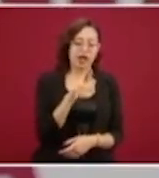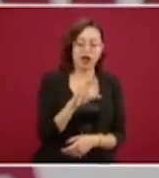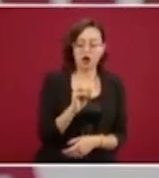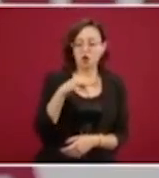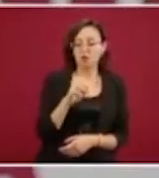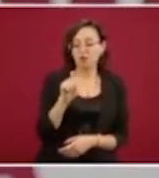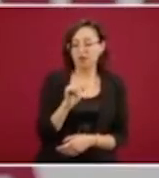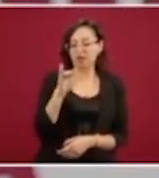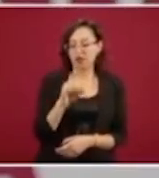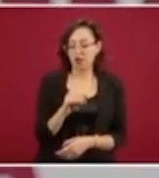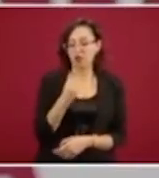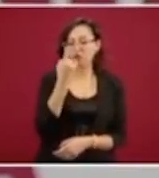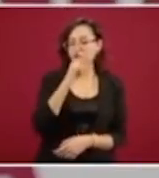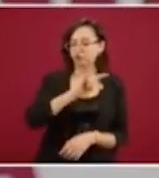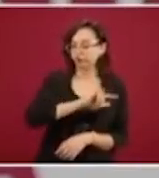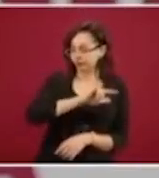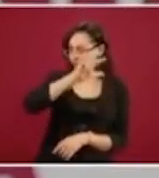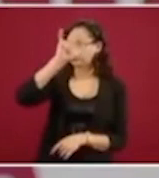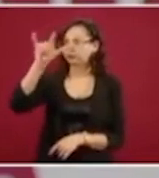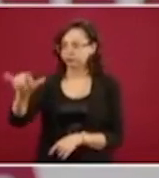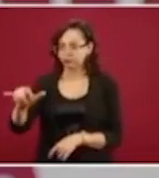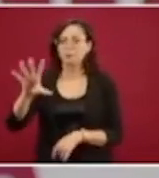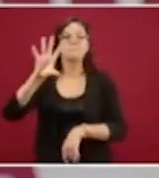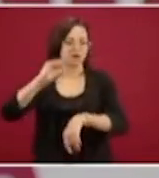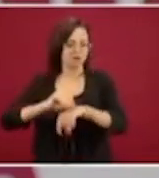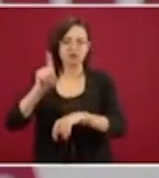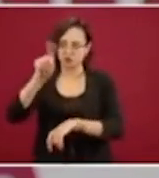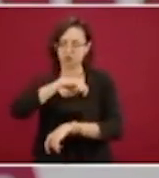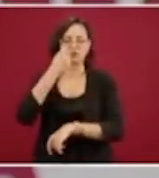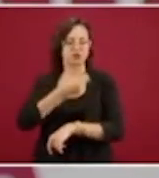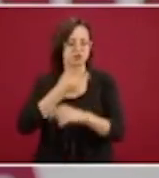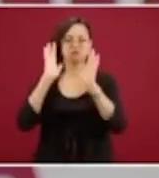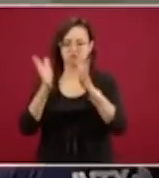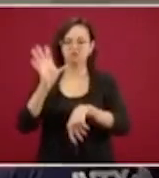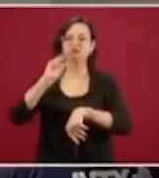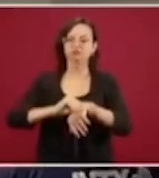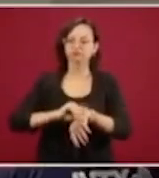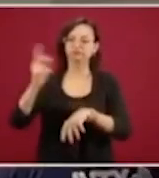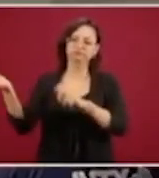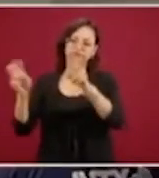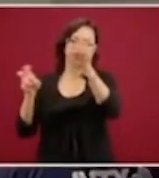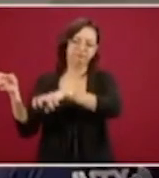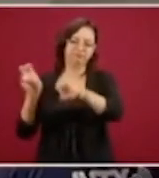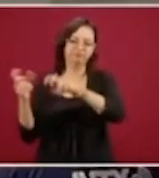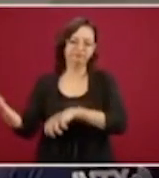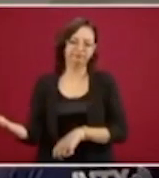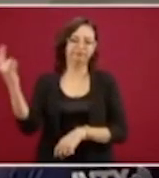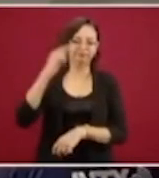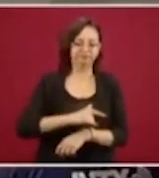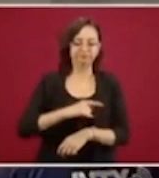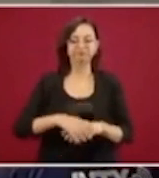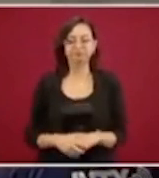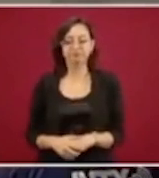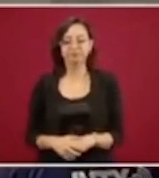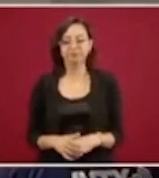por las autoridades españolas. Entonces, eso lo vamos a ir reportando para que este número, 2,830, pues